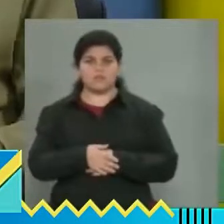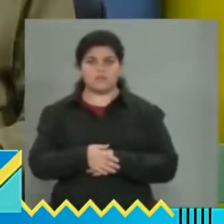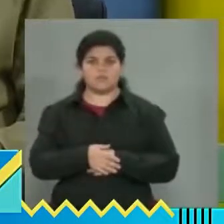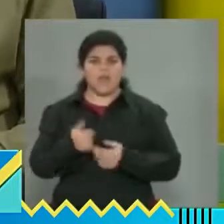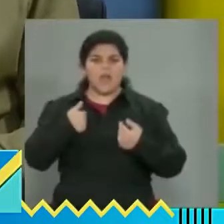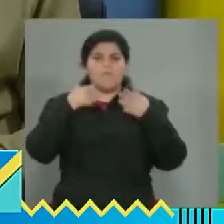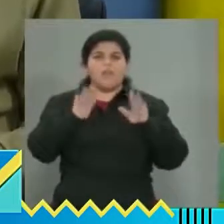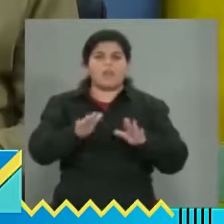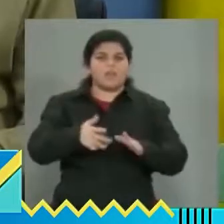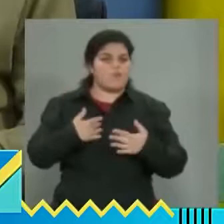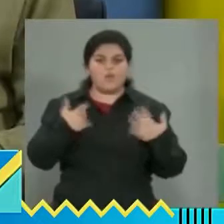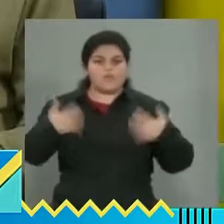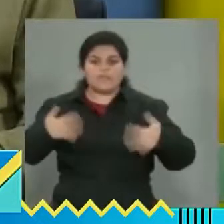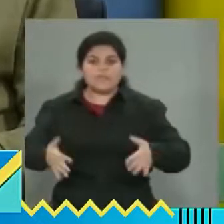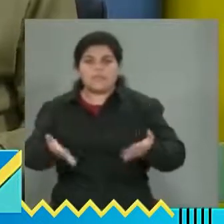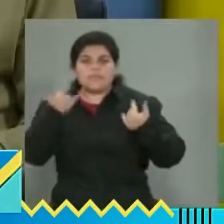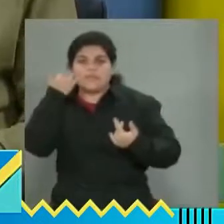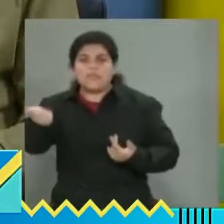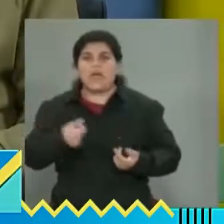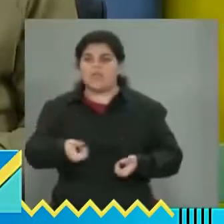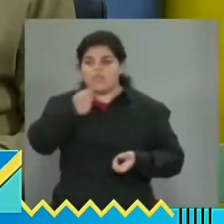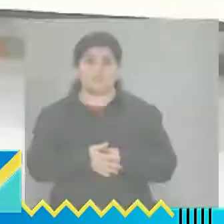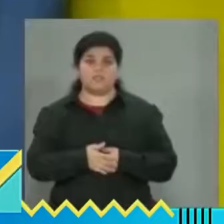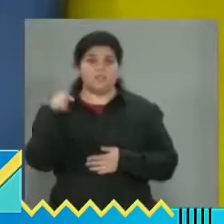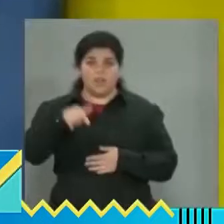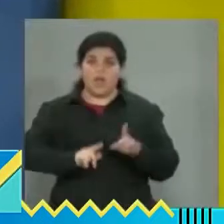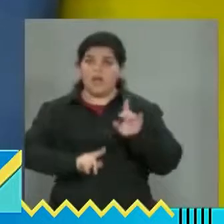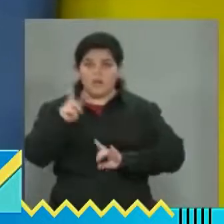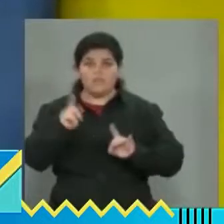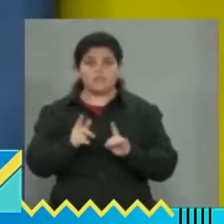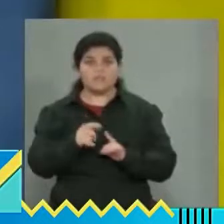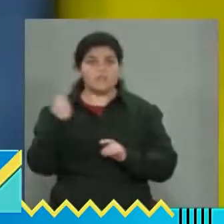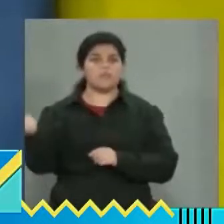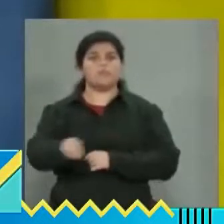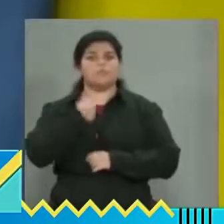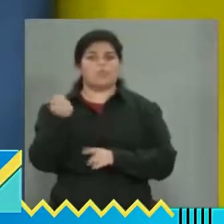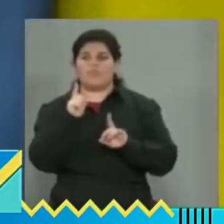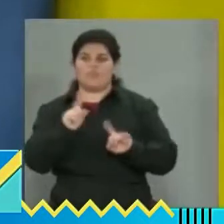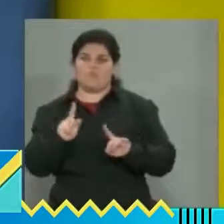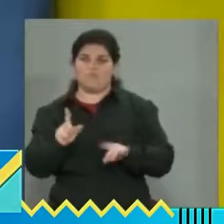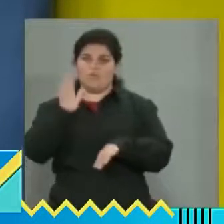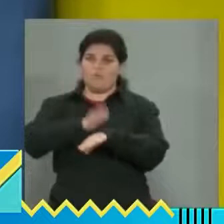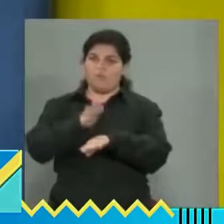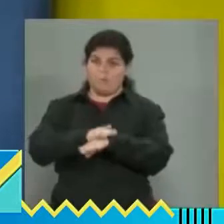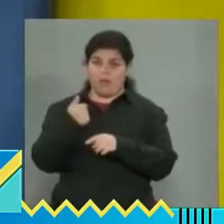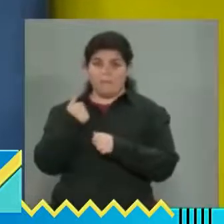Las expectativas, dame algo ya, respondeme ya, decodifícame ya. La idea no es ni culpabilizar al que demanda, ni culpabilizar al que